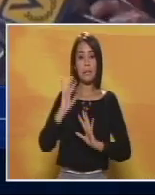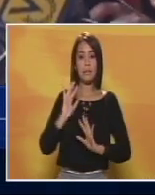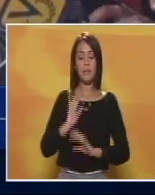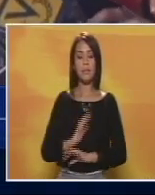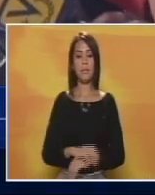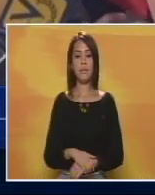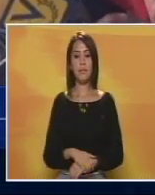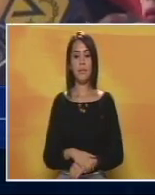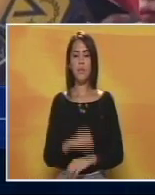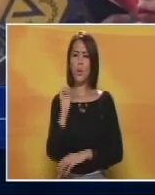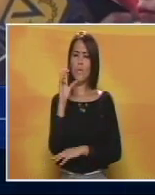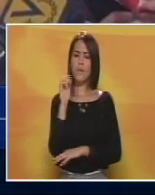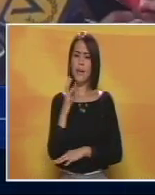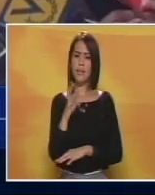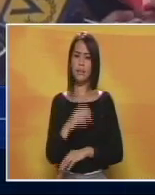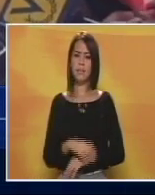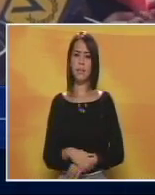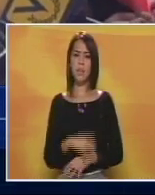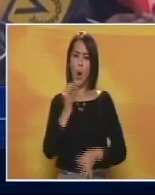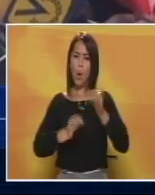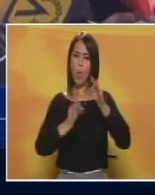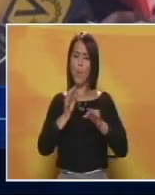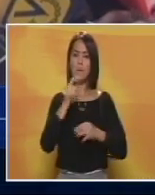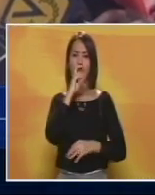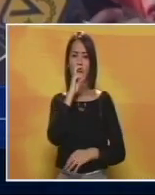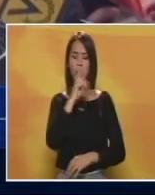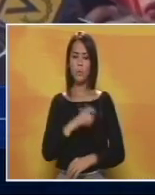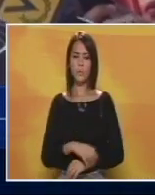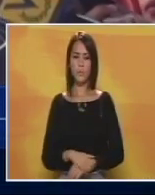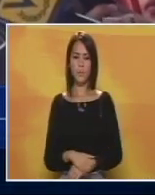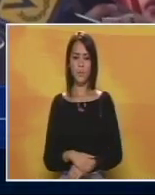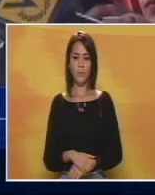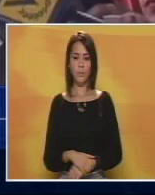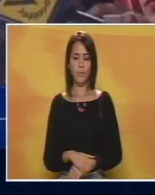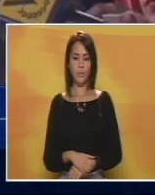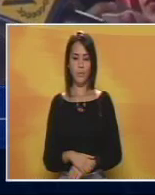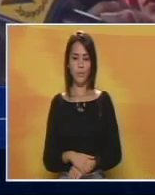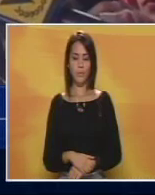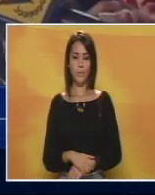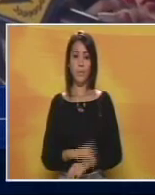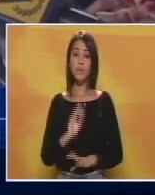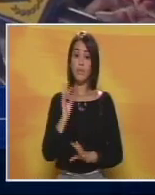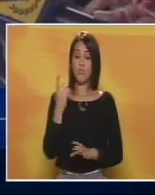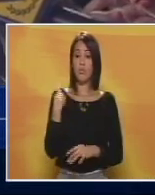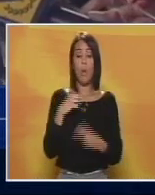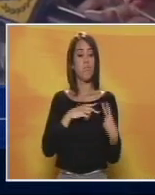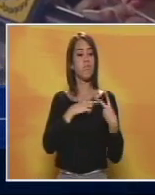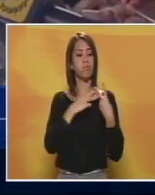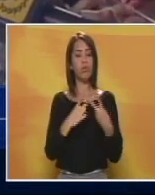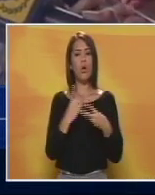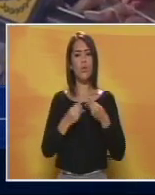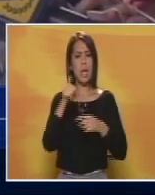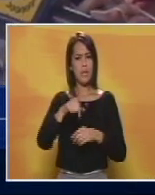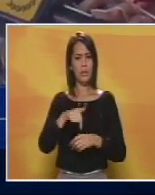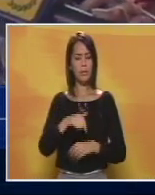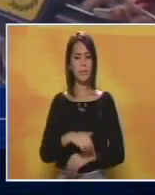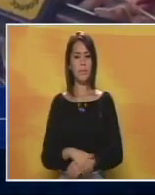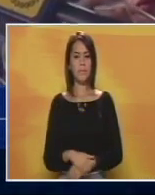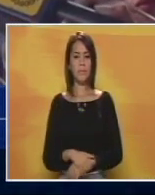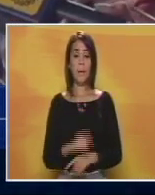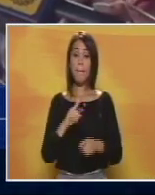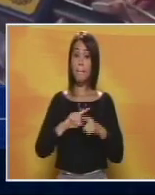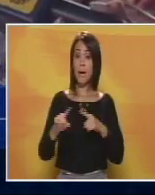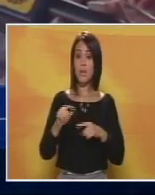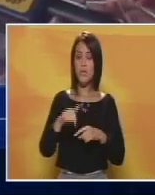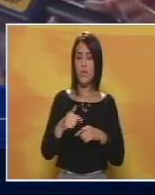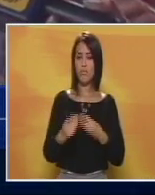Con videoconferencia. Un juicio a Maduro. Si tuvieran voluntad, lo hicieran aquí. Pero ellos montan